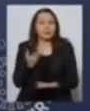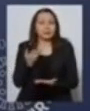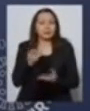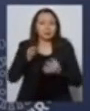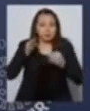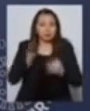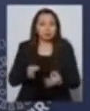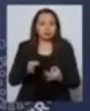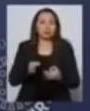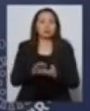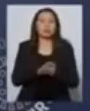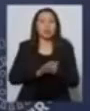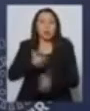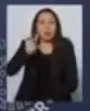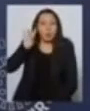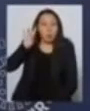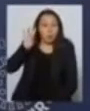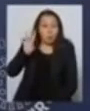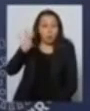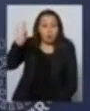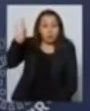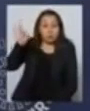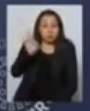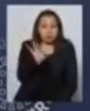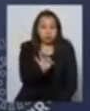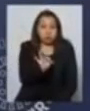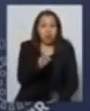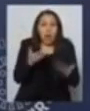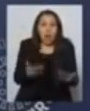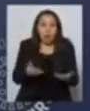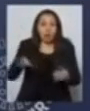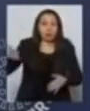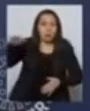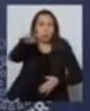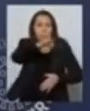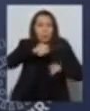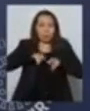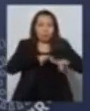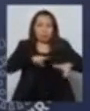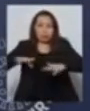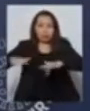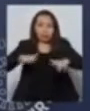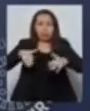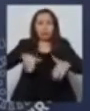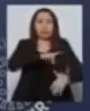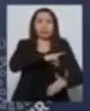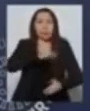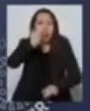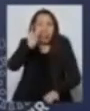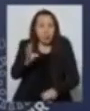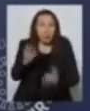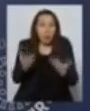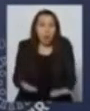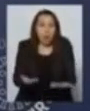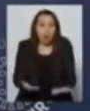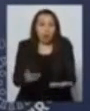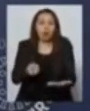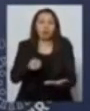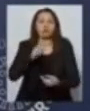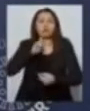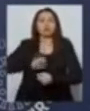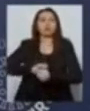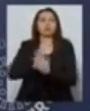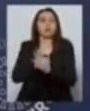la práctica que el único virus que está circulando en este momento en el país es el virus